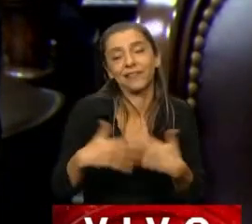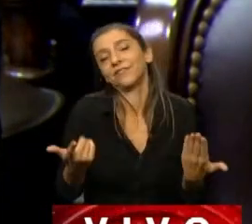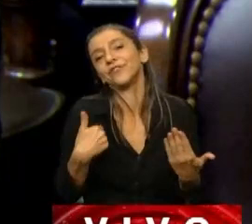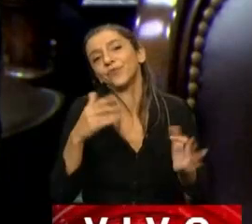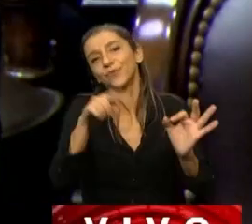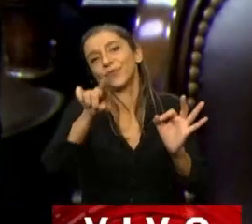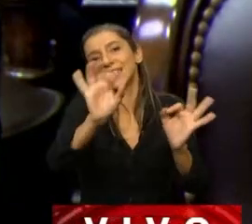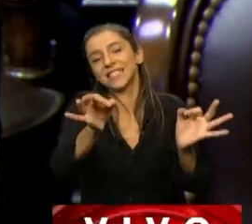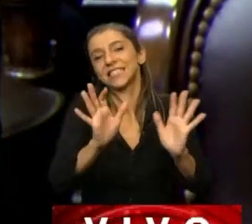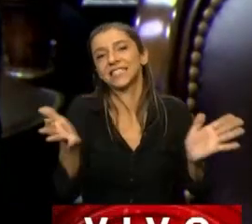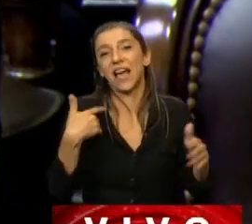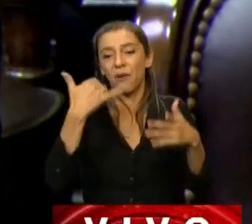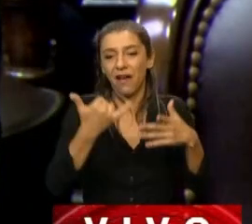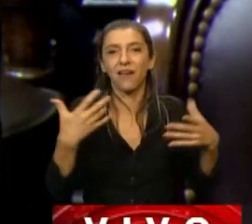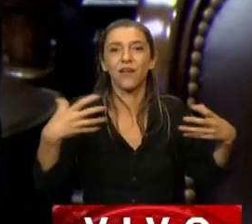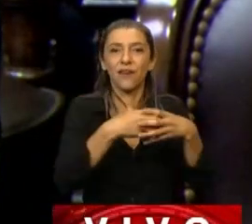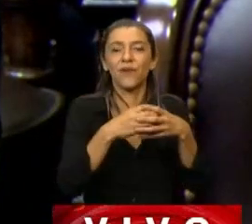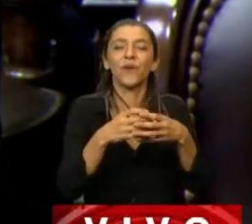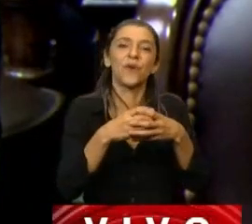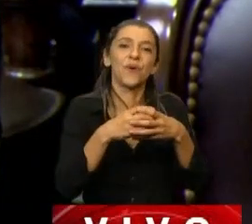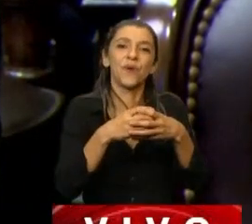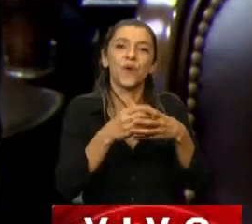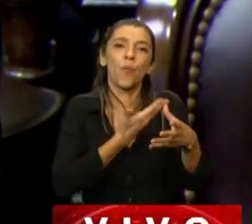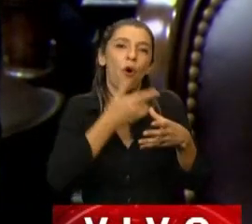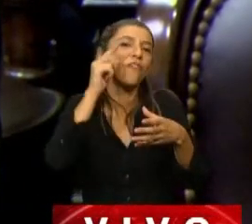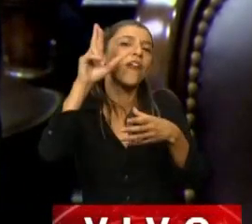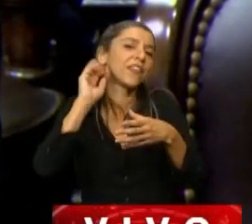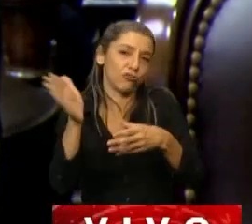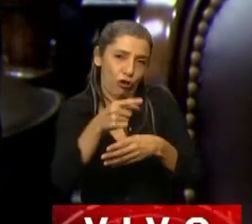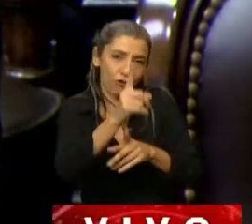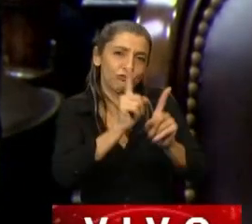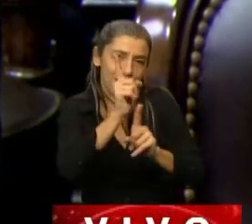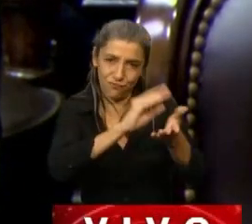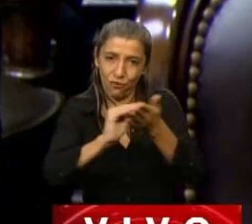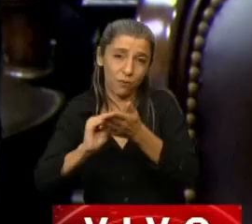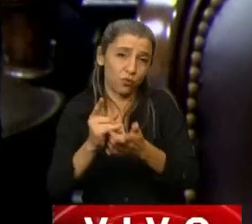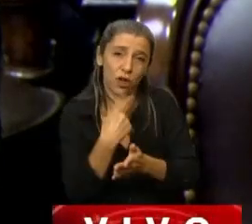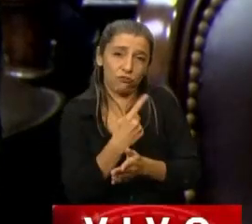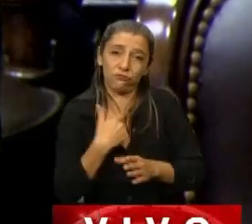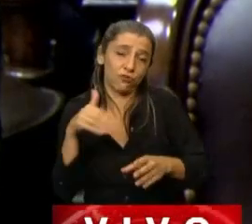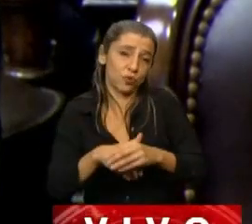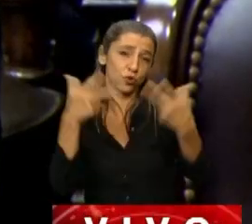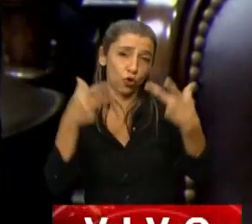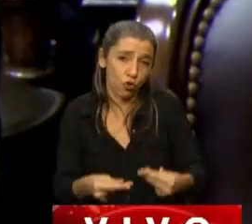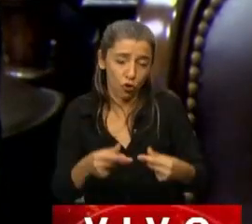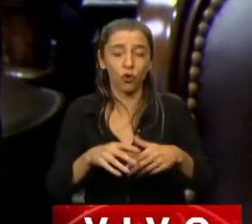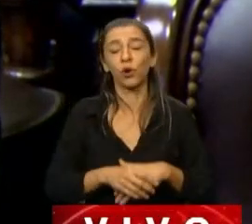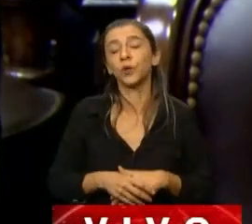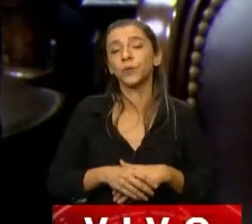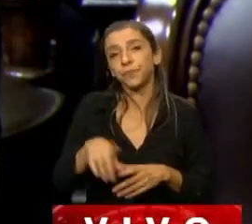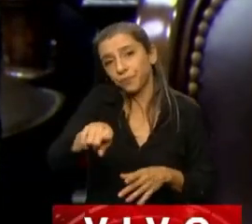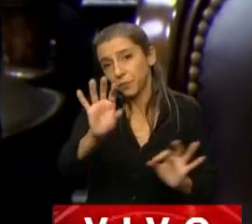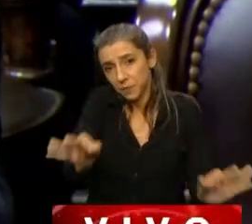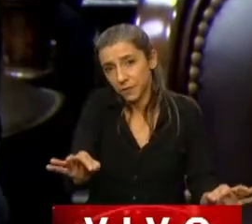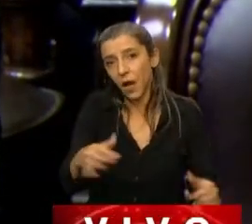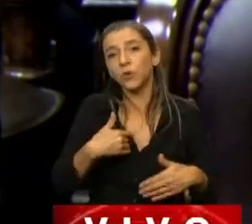un conjunto de diputados y diputadas del Frente de Todos que no vamos a acompañar este proyecto y quiero explicar brevemente y con